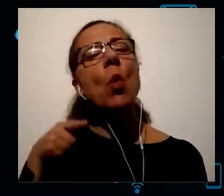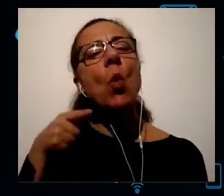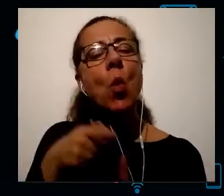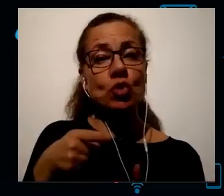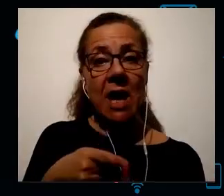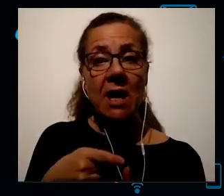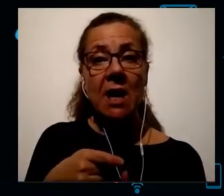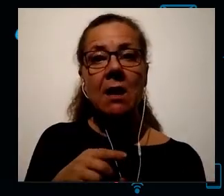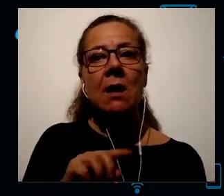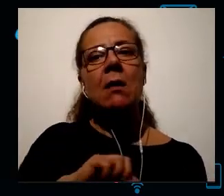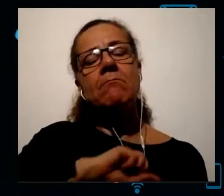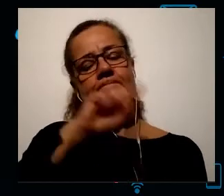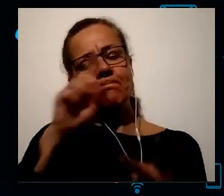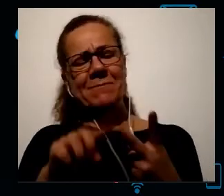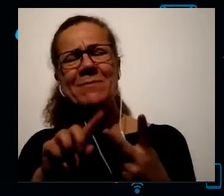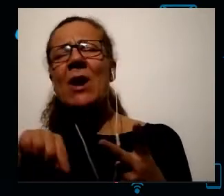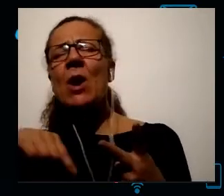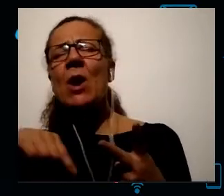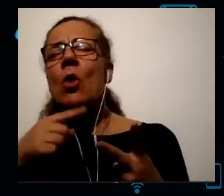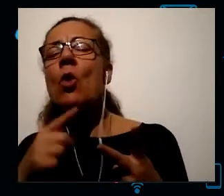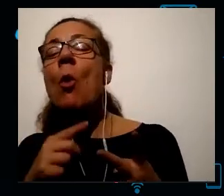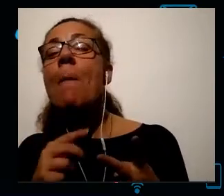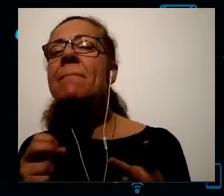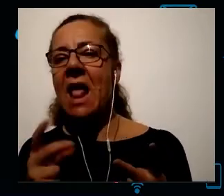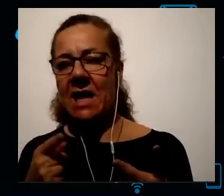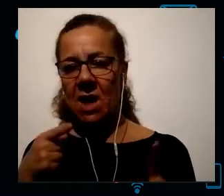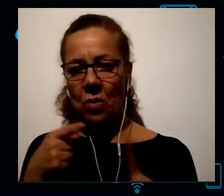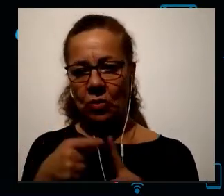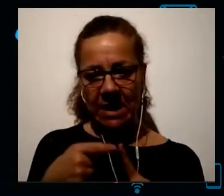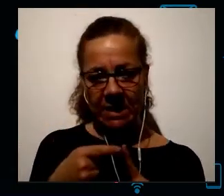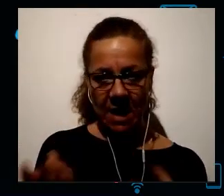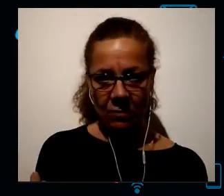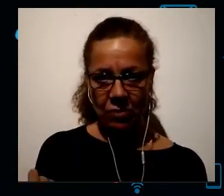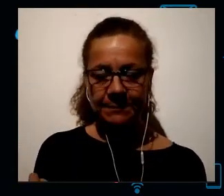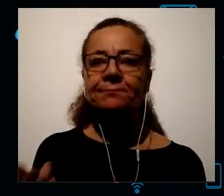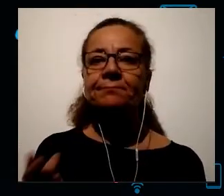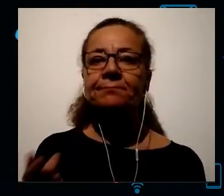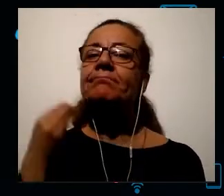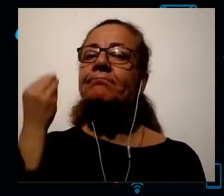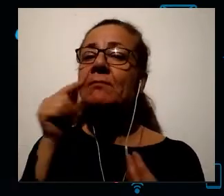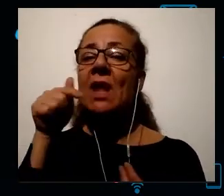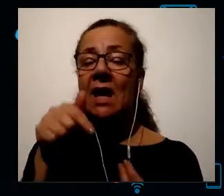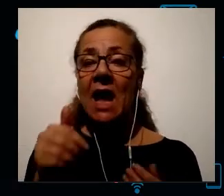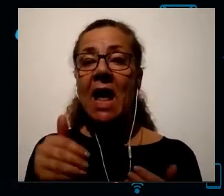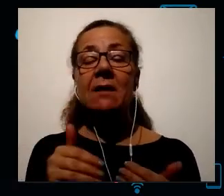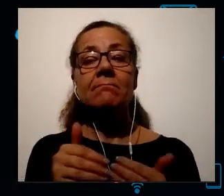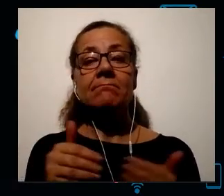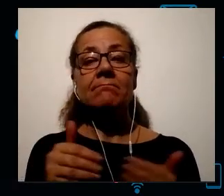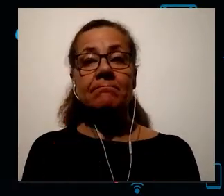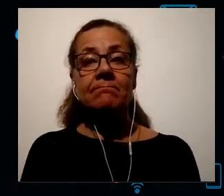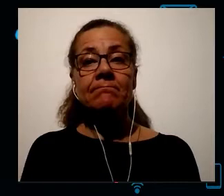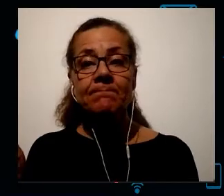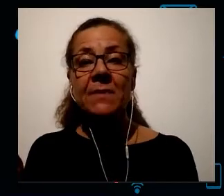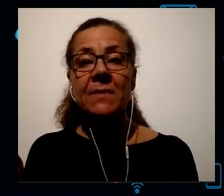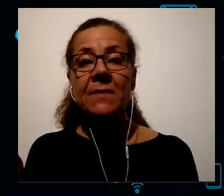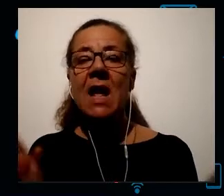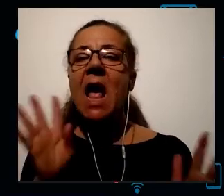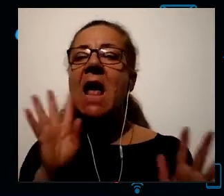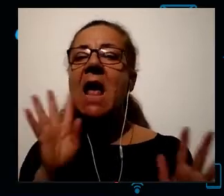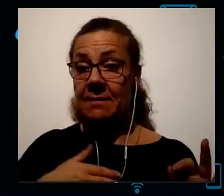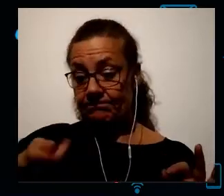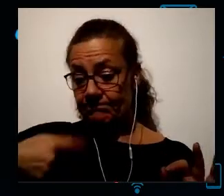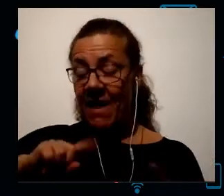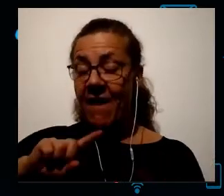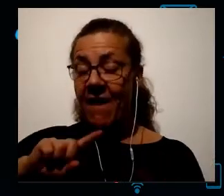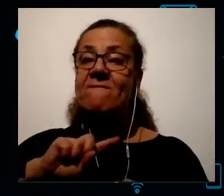tienes esa otra faceta de para que lo usamos y creo que ahí se nos abre sobre todo como familia se nos